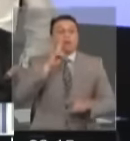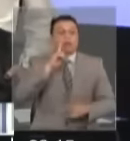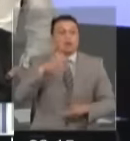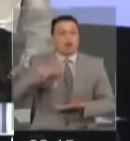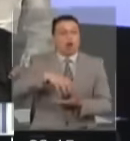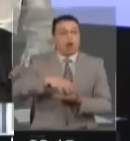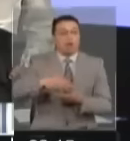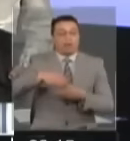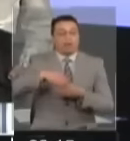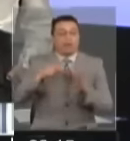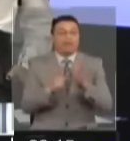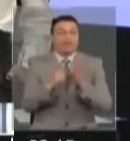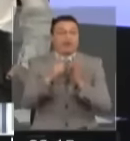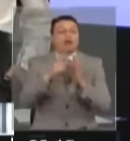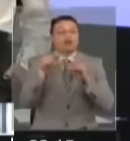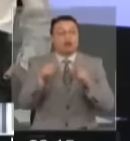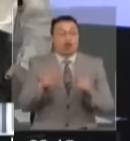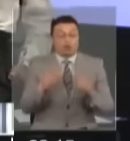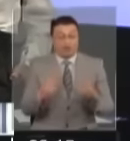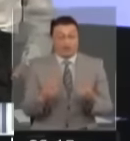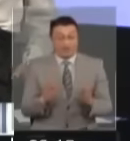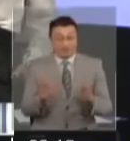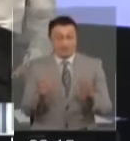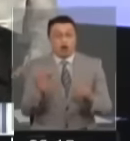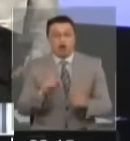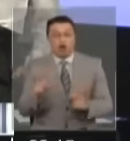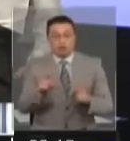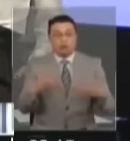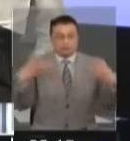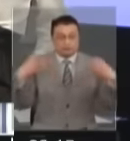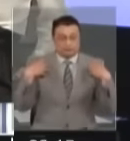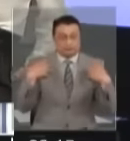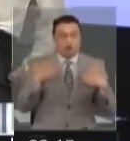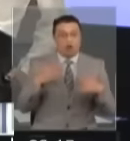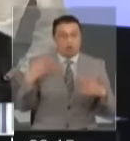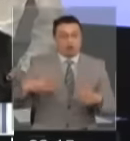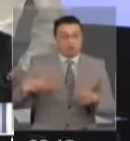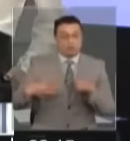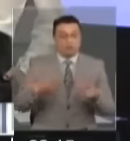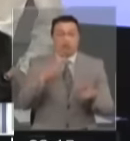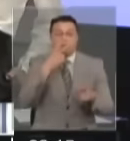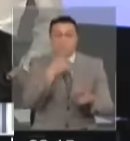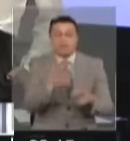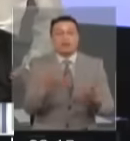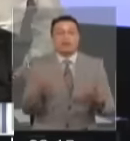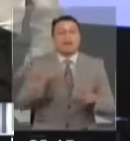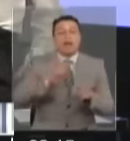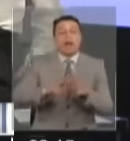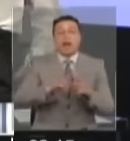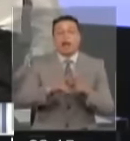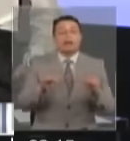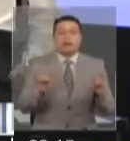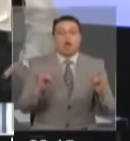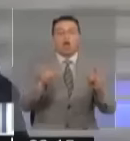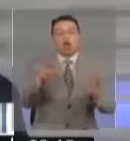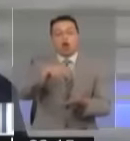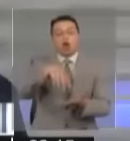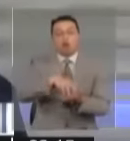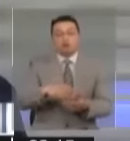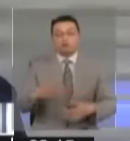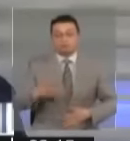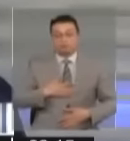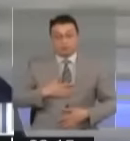el desarrollo le parece que ha sido armónico o no, yo sé que usted se viene haciendo cargo de la municipalidad, por eso lo invito también a mirar lo que se ha hecho en la comuna. Lo que pasa es que yo partí